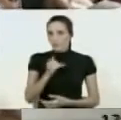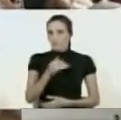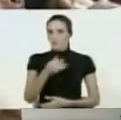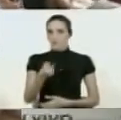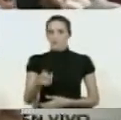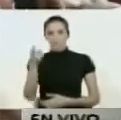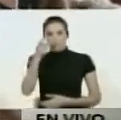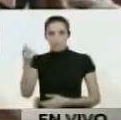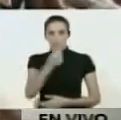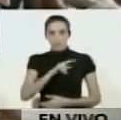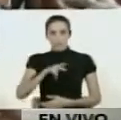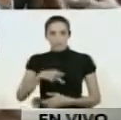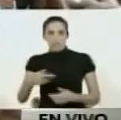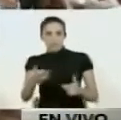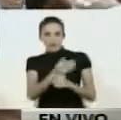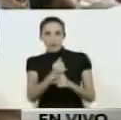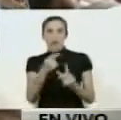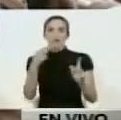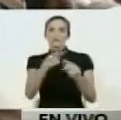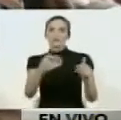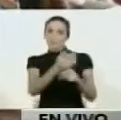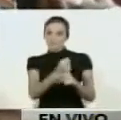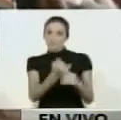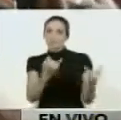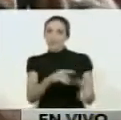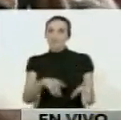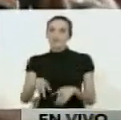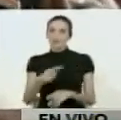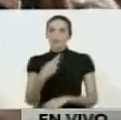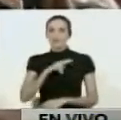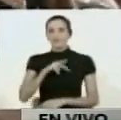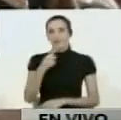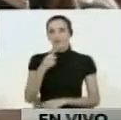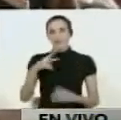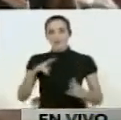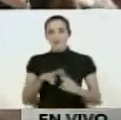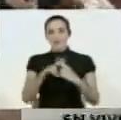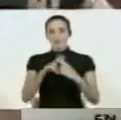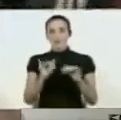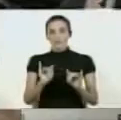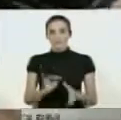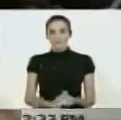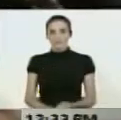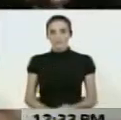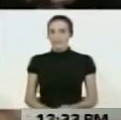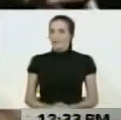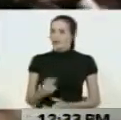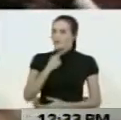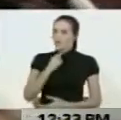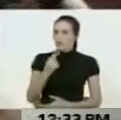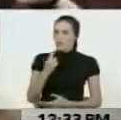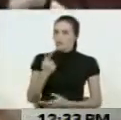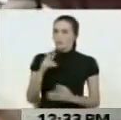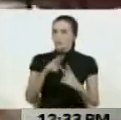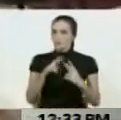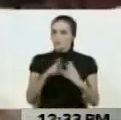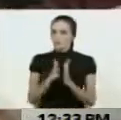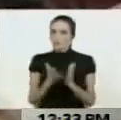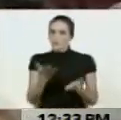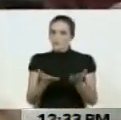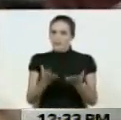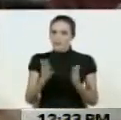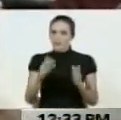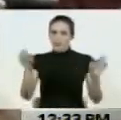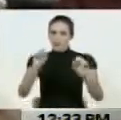estamos cumpliendo las expectativas que nos hemos fijado en un encuentro como este. Me gustaría conocer, paralelamente a este encuentro de intelectuales,